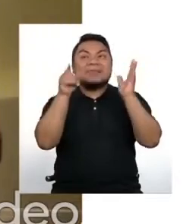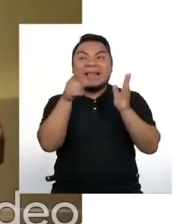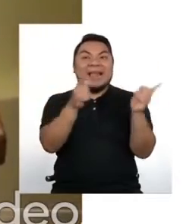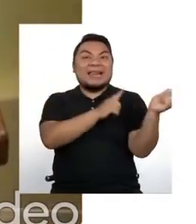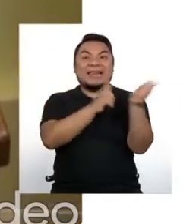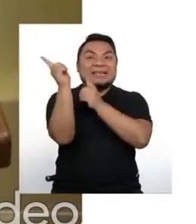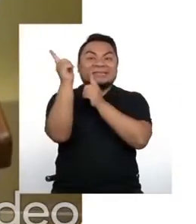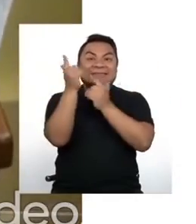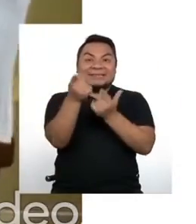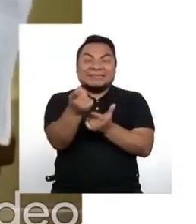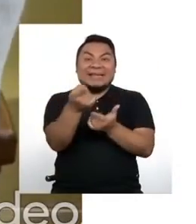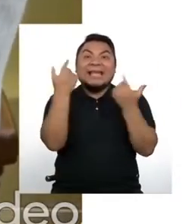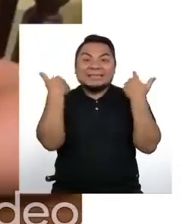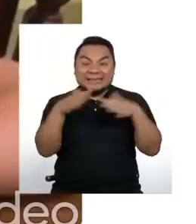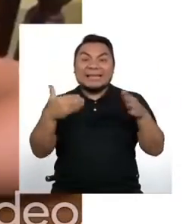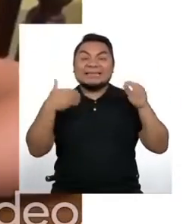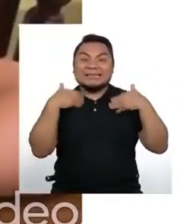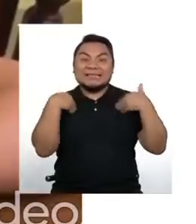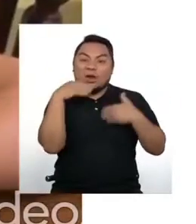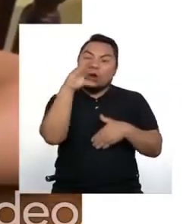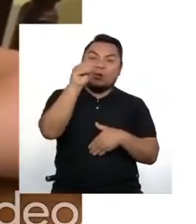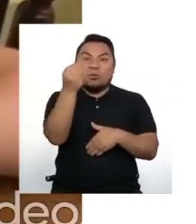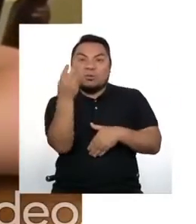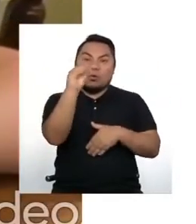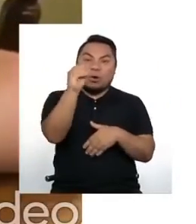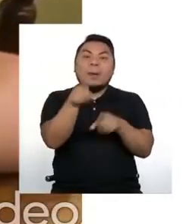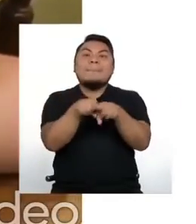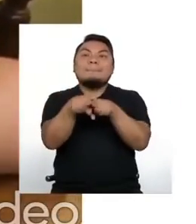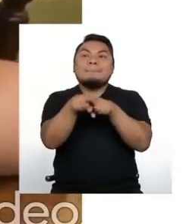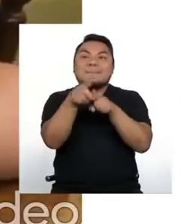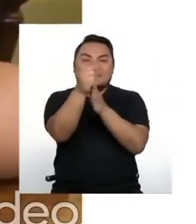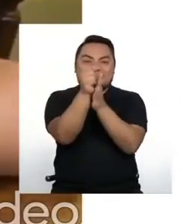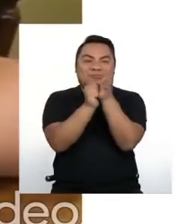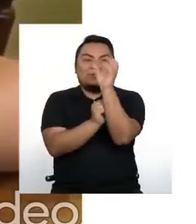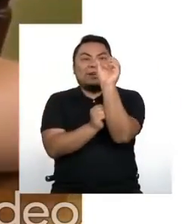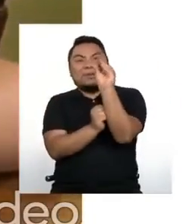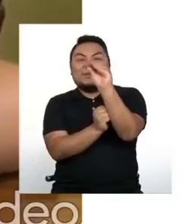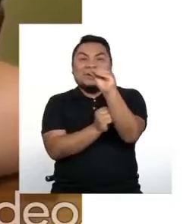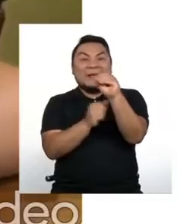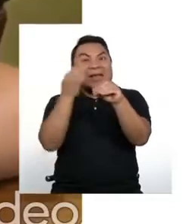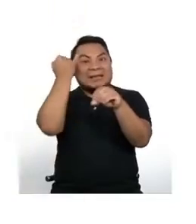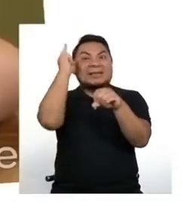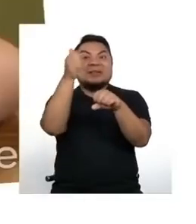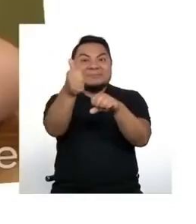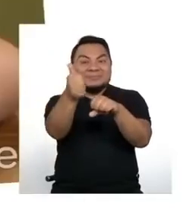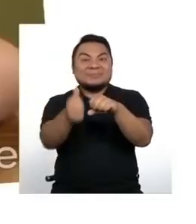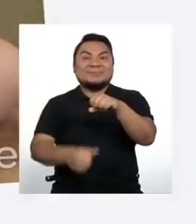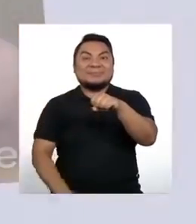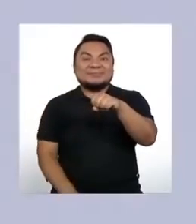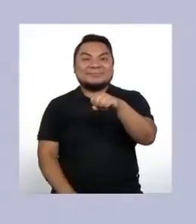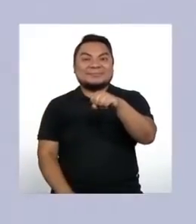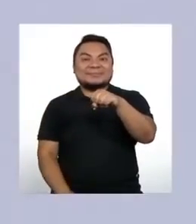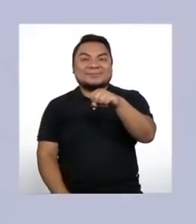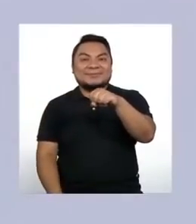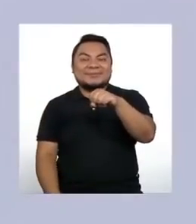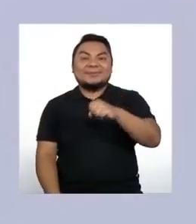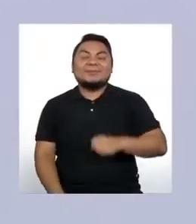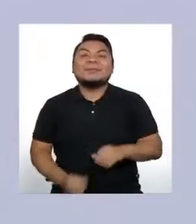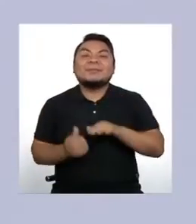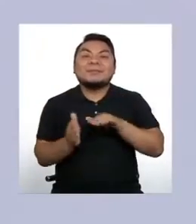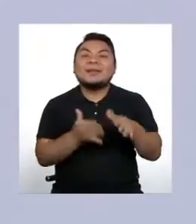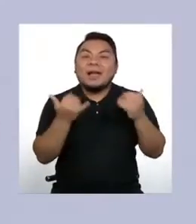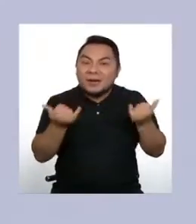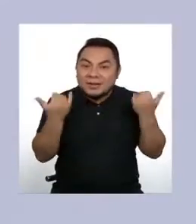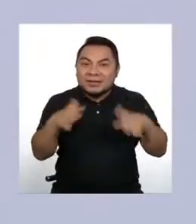textura de prenda de vestir, retírala. Hazle ver aquello que la o lo incomoda y usa otra